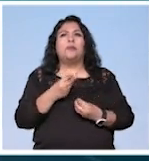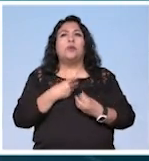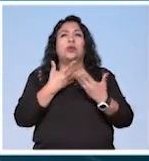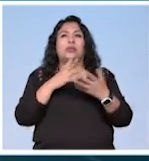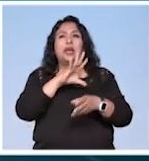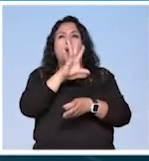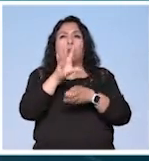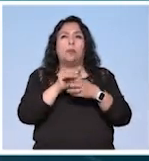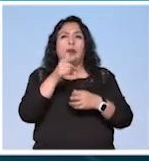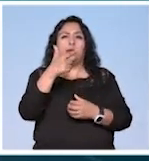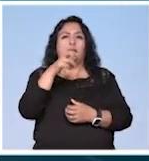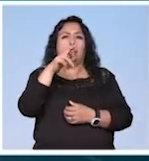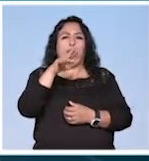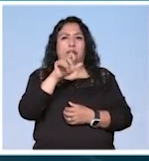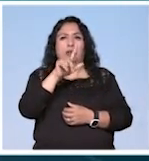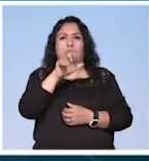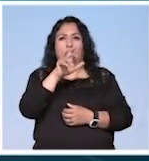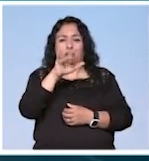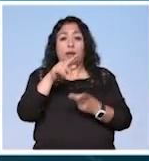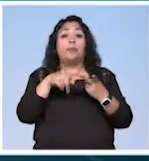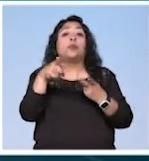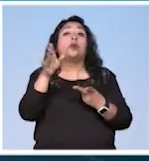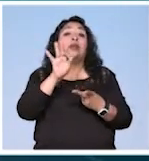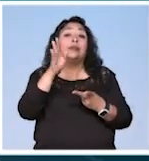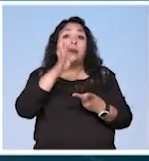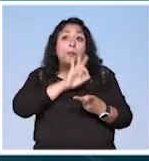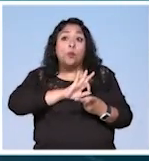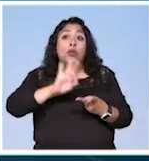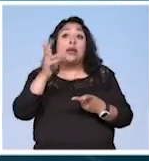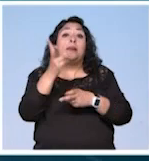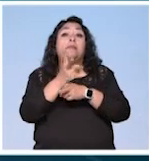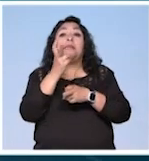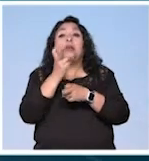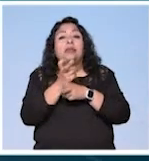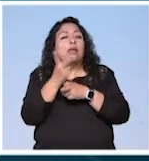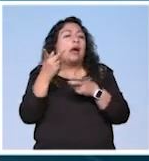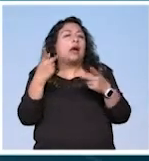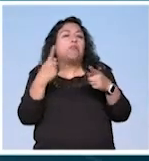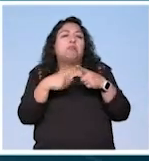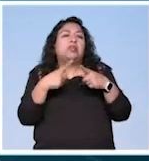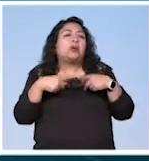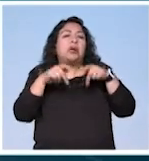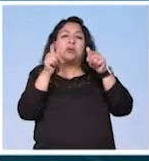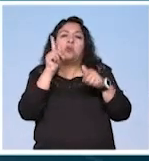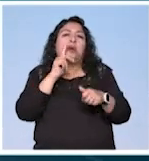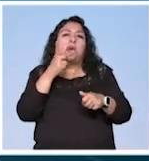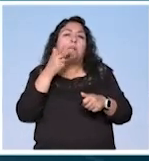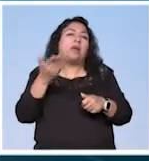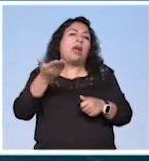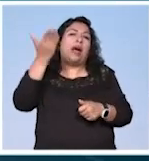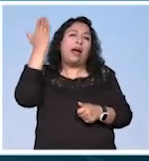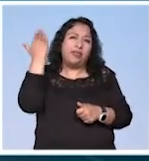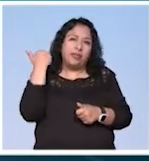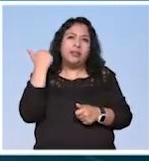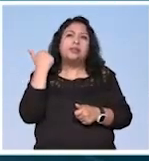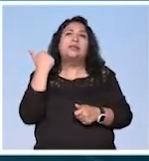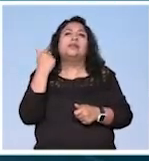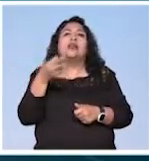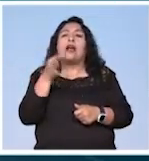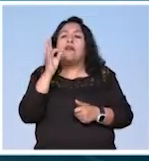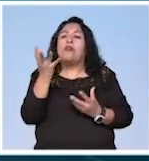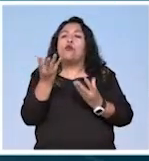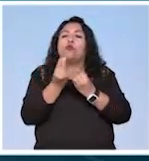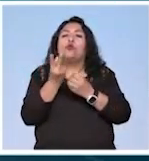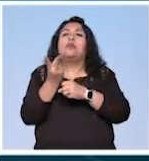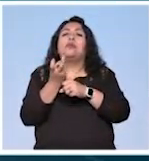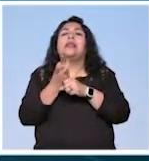poesía completa de García Lorca si pudieras invitar a alguna artista hombre mujer del pasado a tomar un